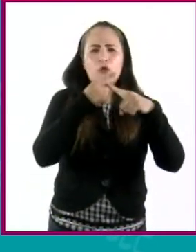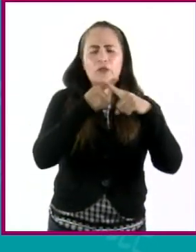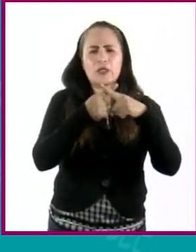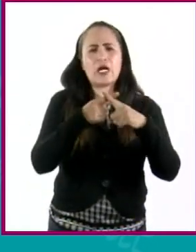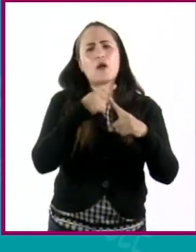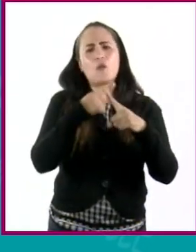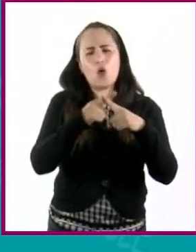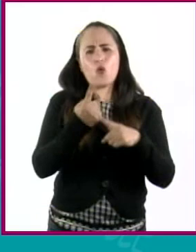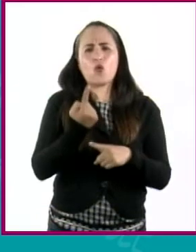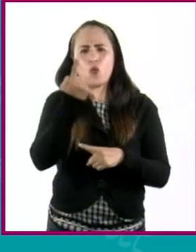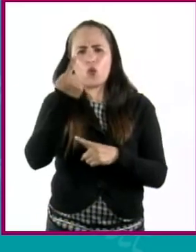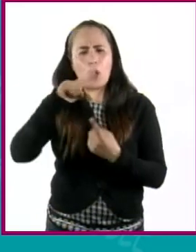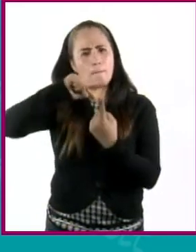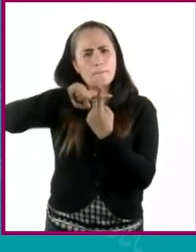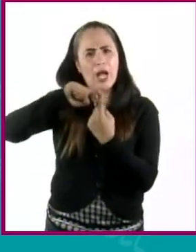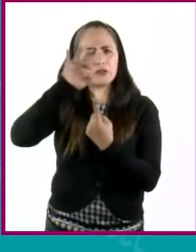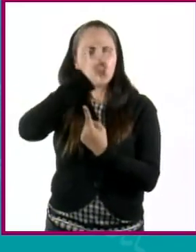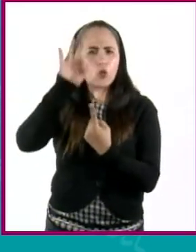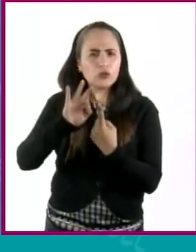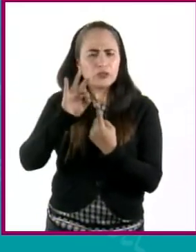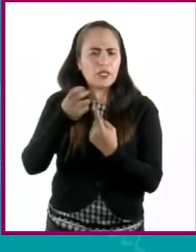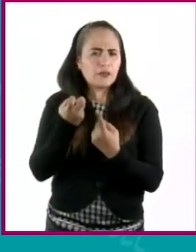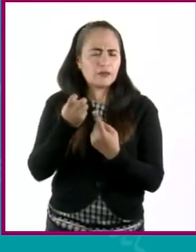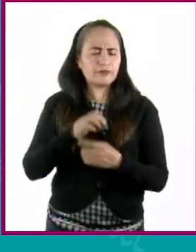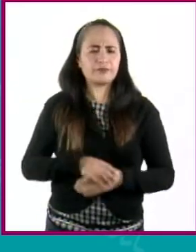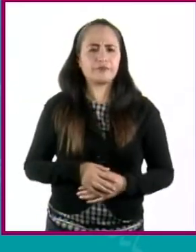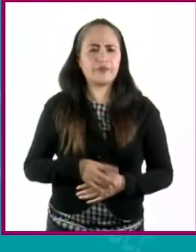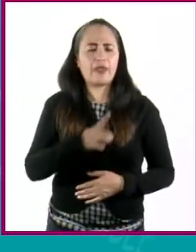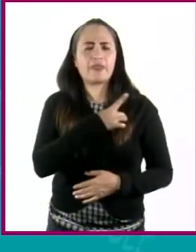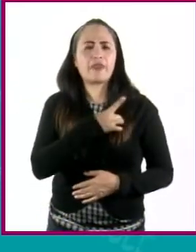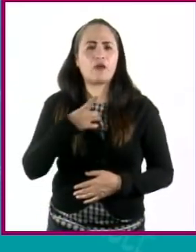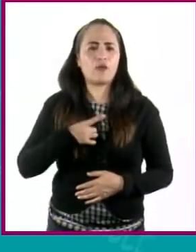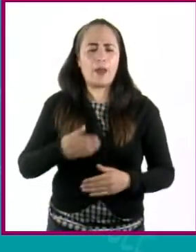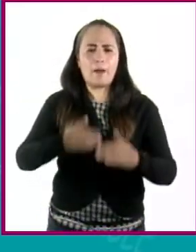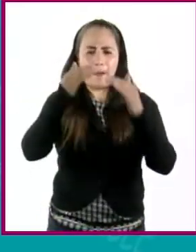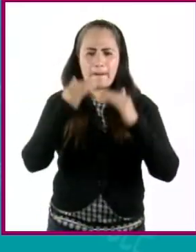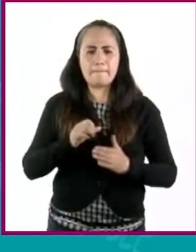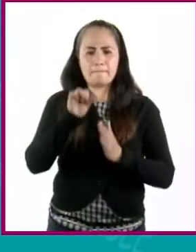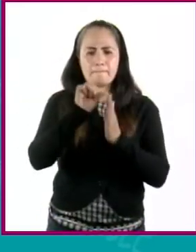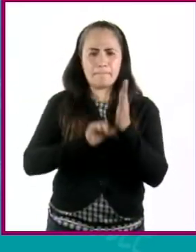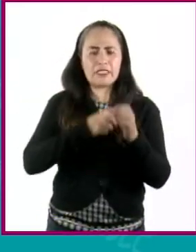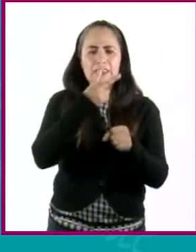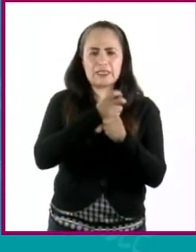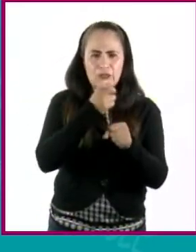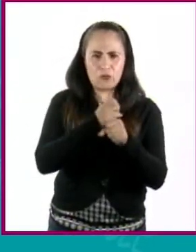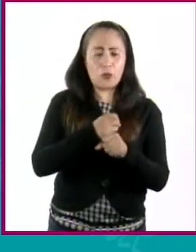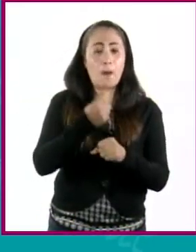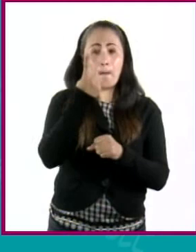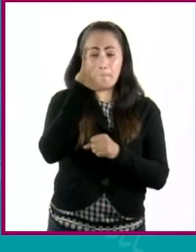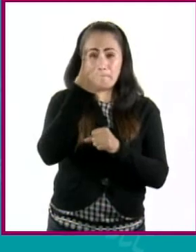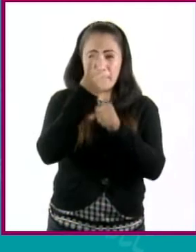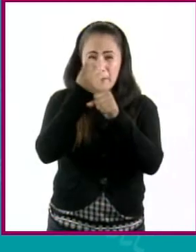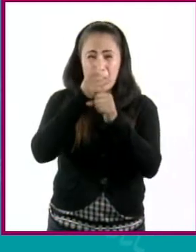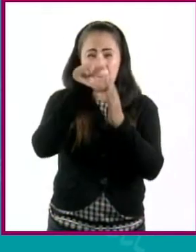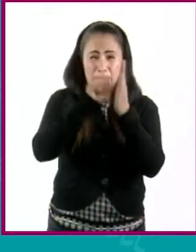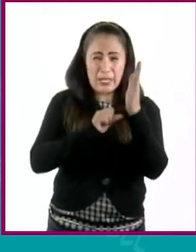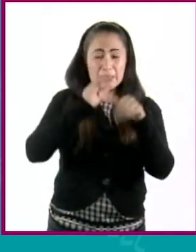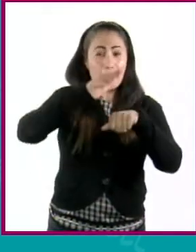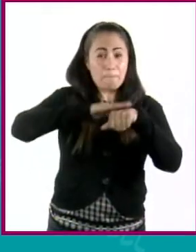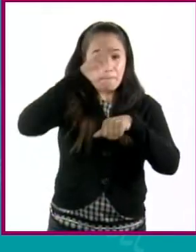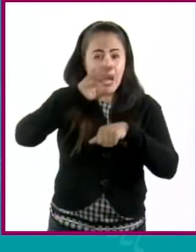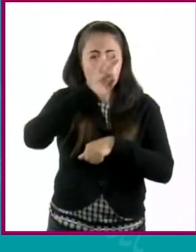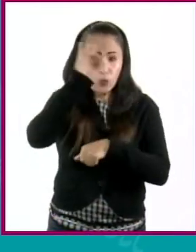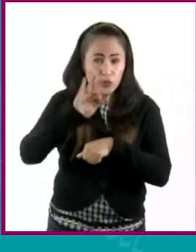1 más el porcentaje. La deuda en el segundo mes sería la deuda del primer mes más intereses. Es